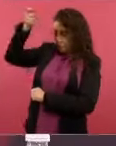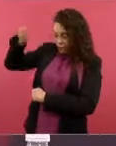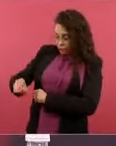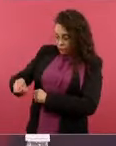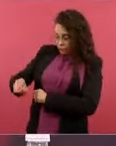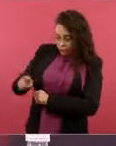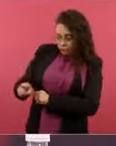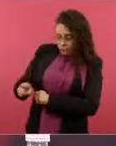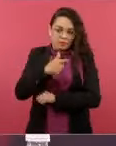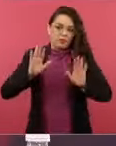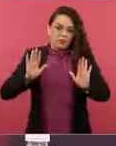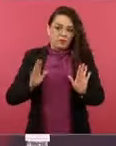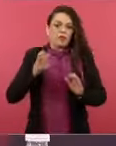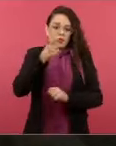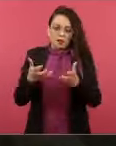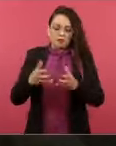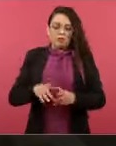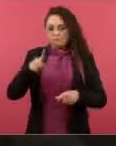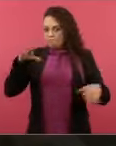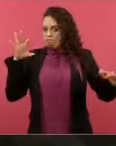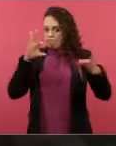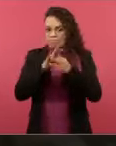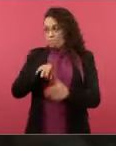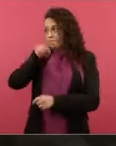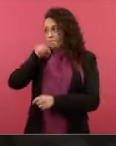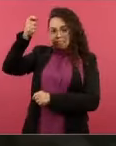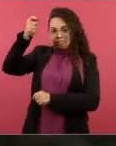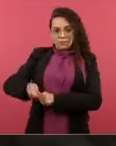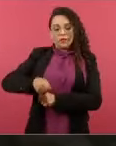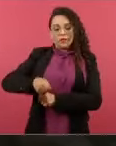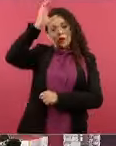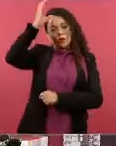Entonces jurídicamente las cosas van. Muchas gracias. Fue Coahuila y Nuevo León.